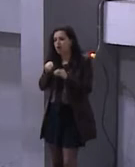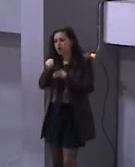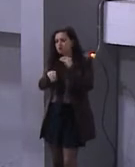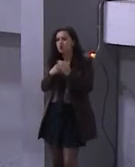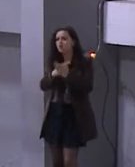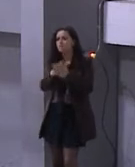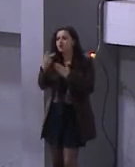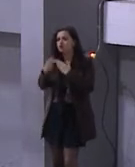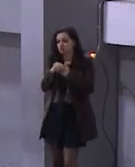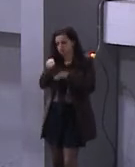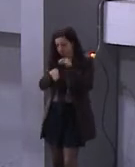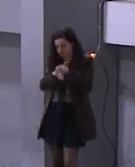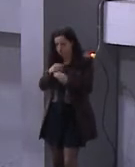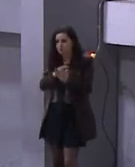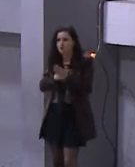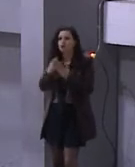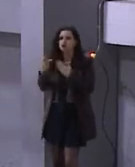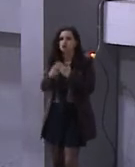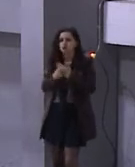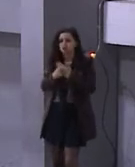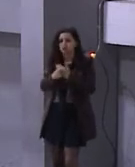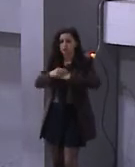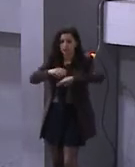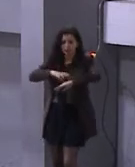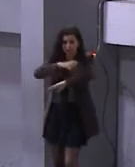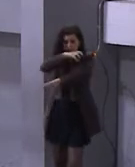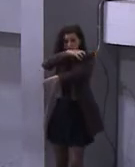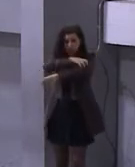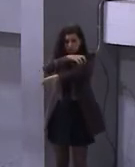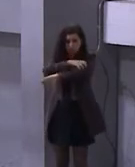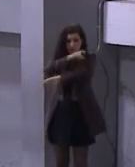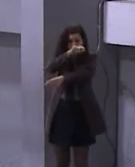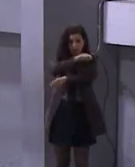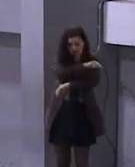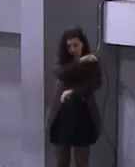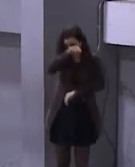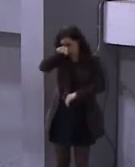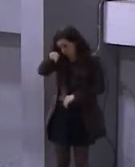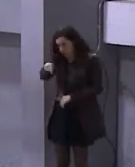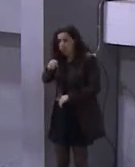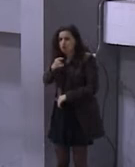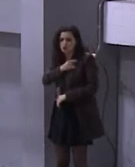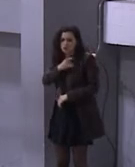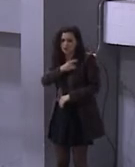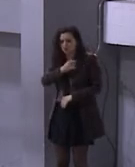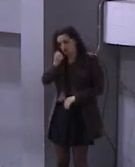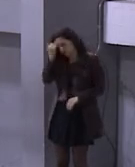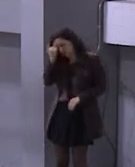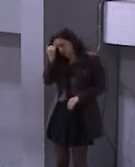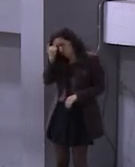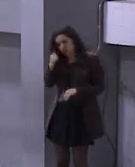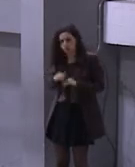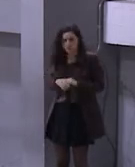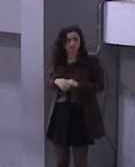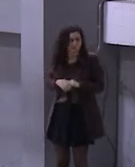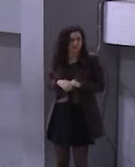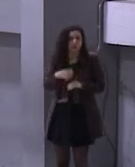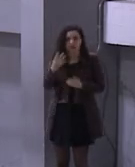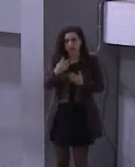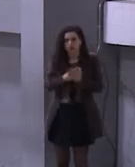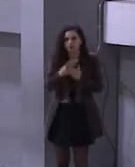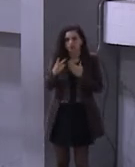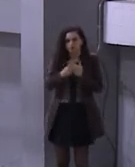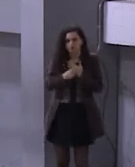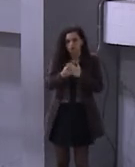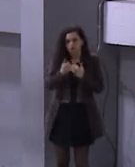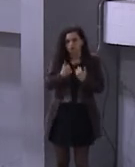proyecto para poder traer el centro cultural a la Universidad Pedagógica Nacional. Y es el proyecto que nosotros